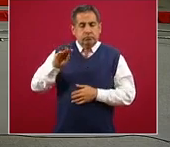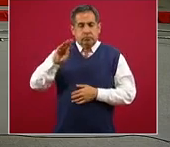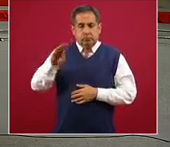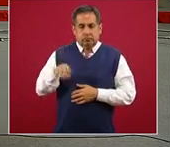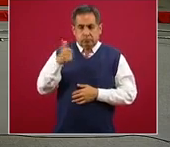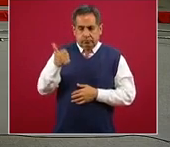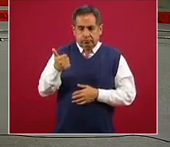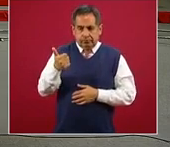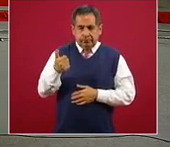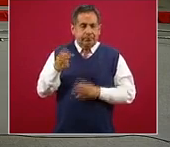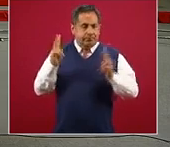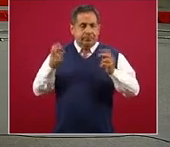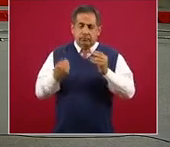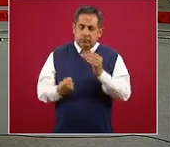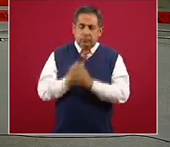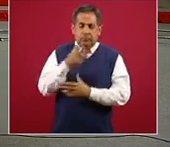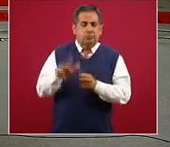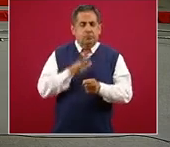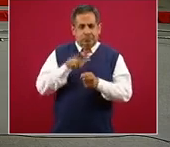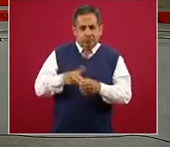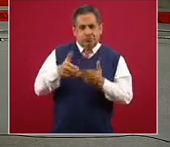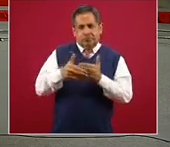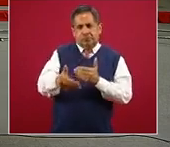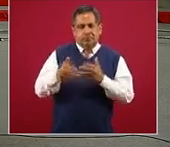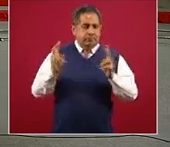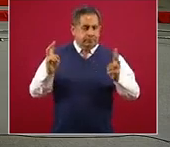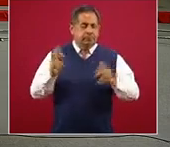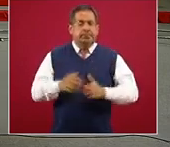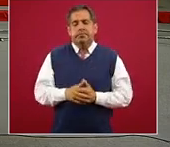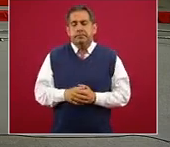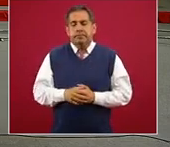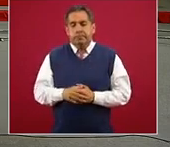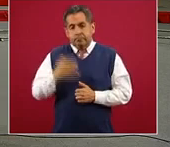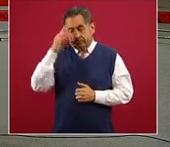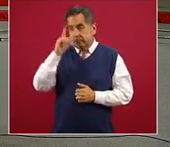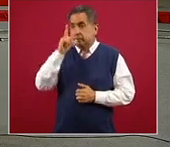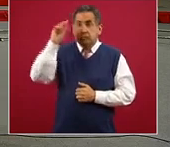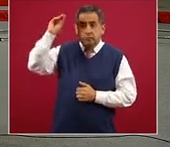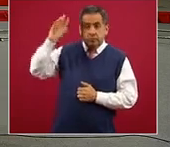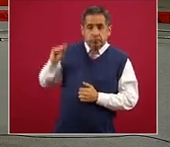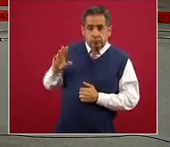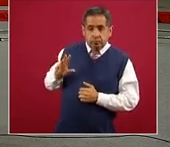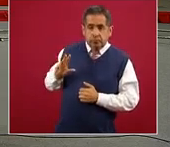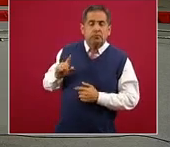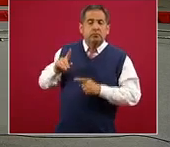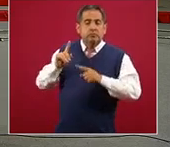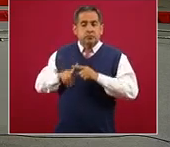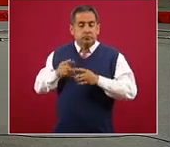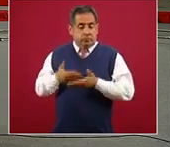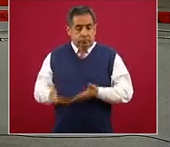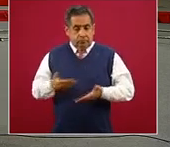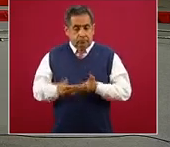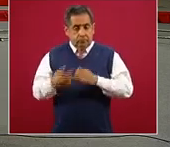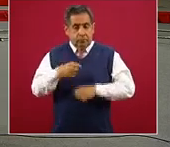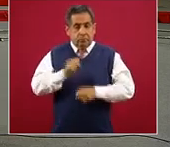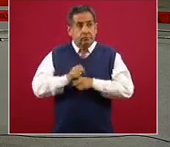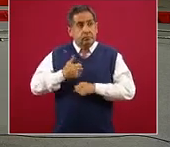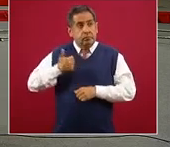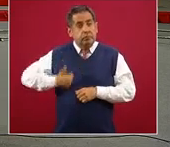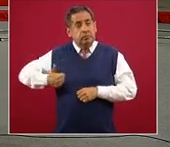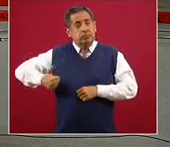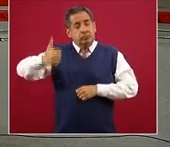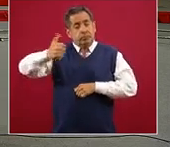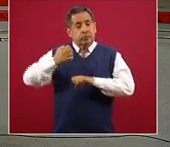de esta nueva normalidad, recordando que el semáforo de riesgo que está vigente en esta semana para cada una de